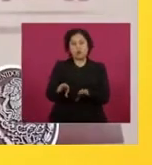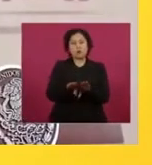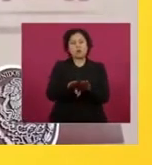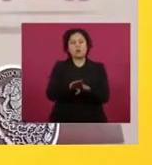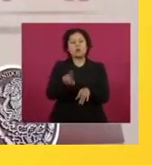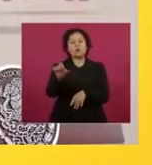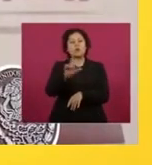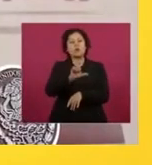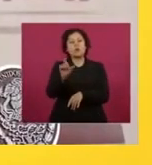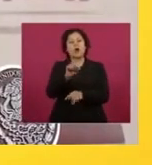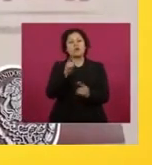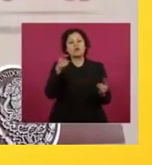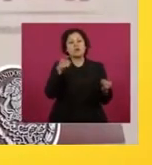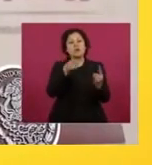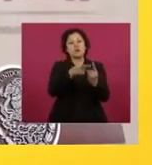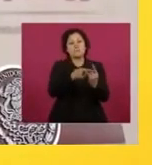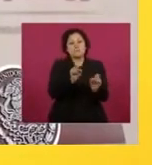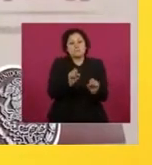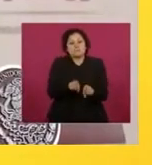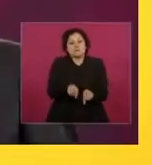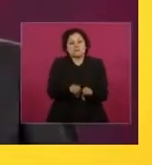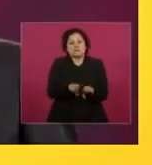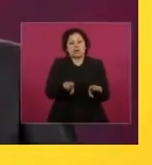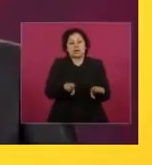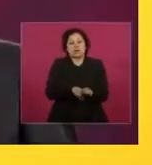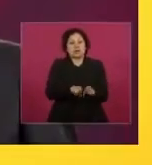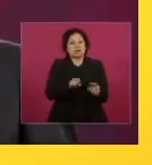Oye, para allá. Un autogol.